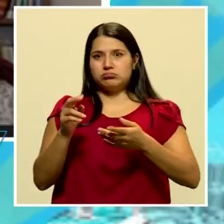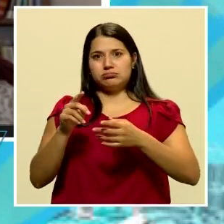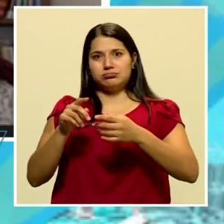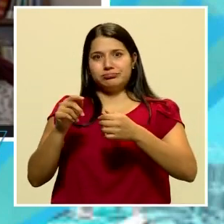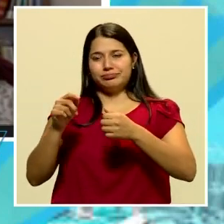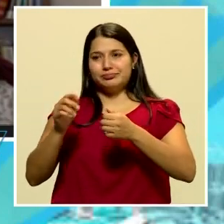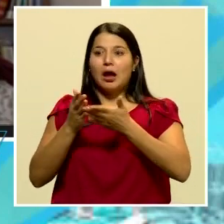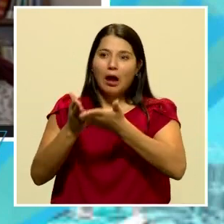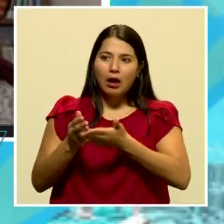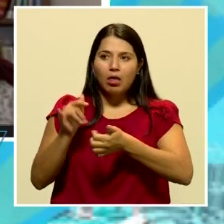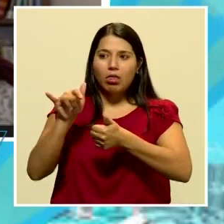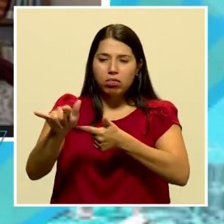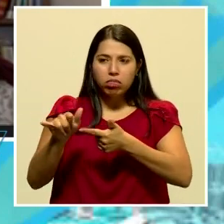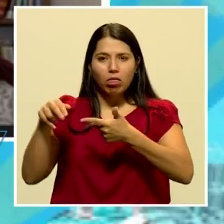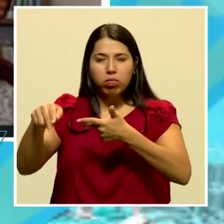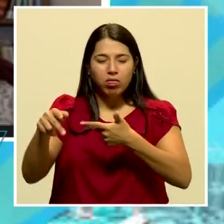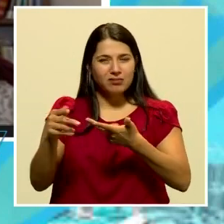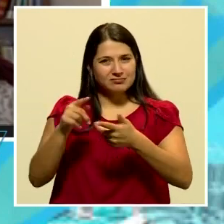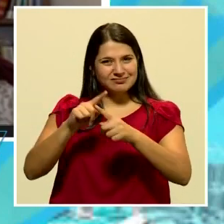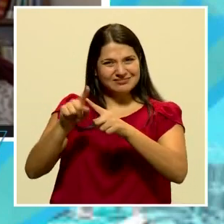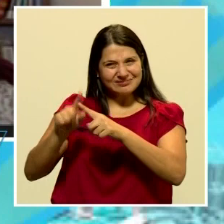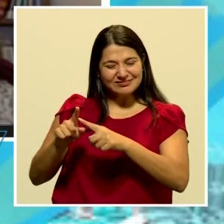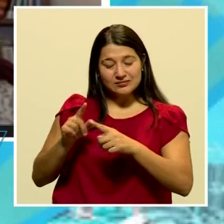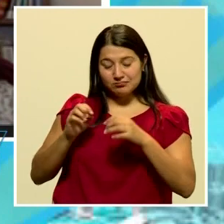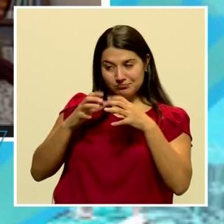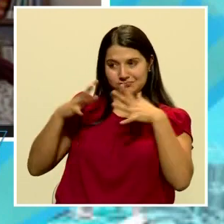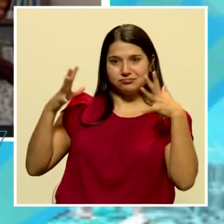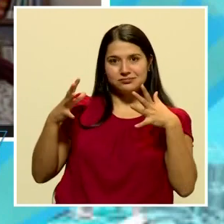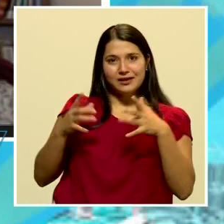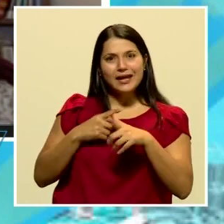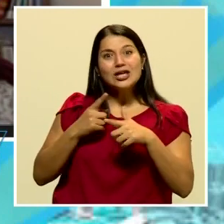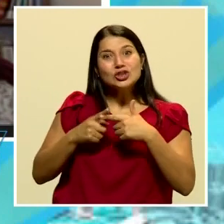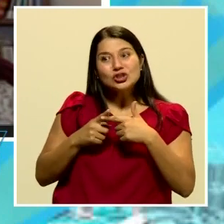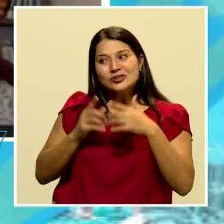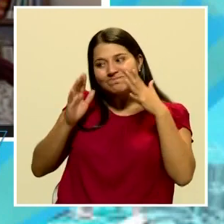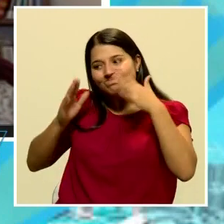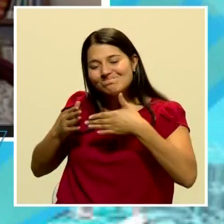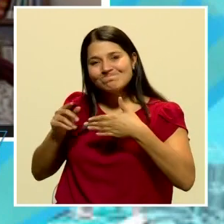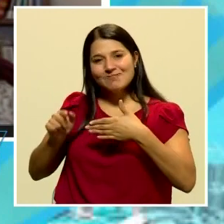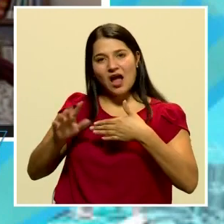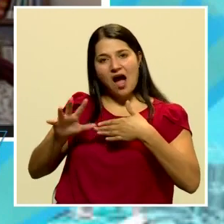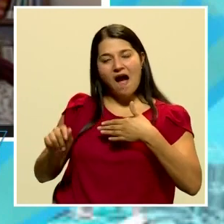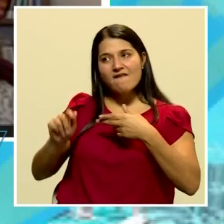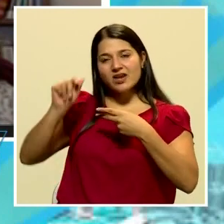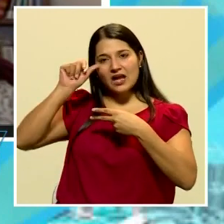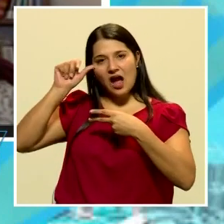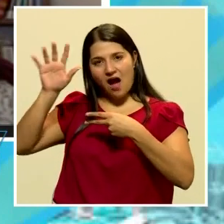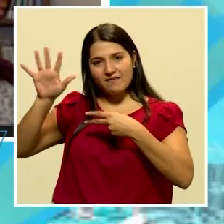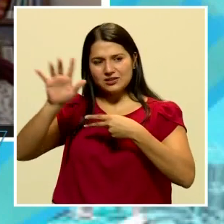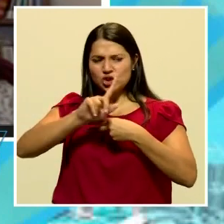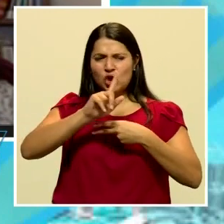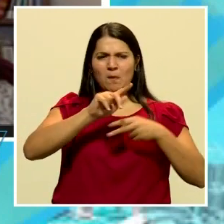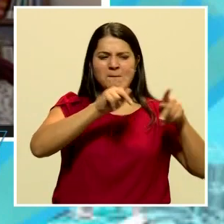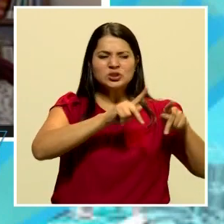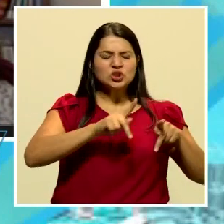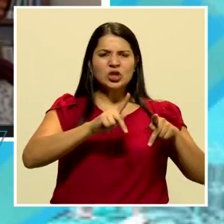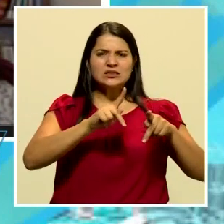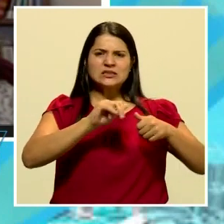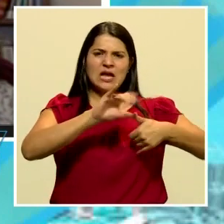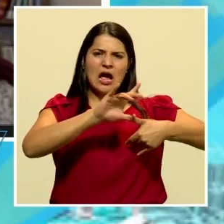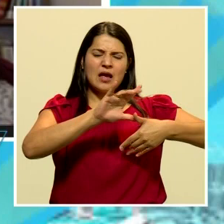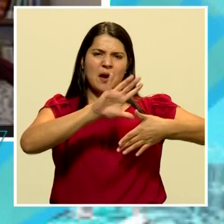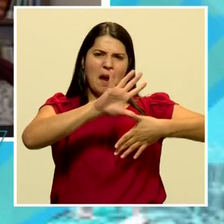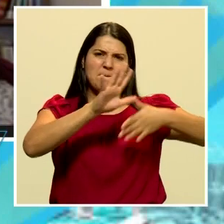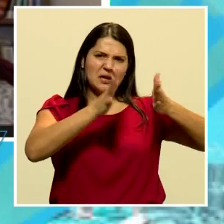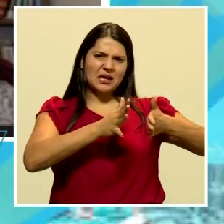son en los que nos enfocamos. Entonces contamos sus historias, contamos sobre las redes criminales que